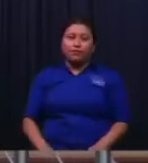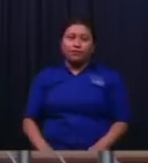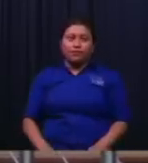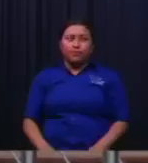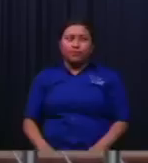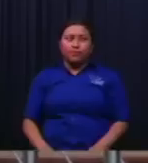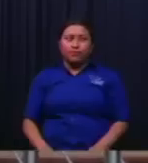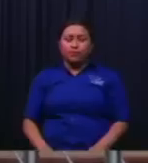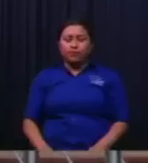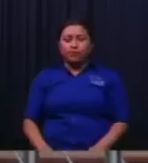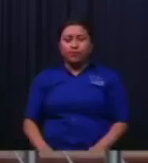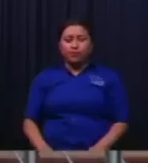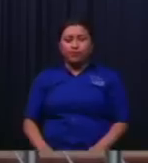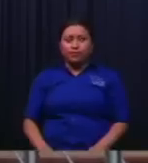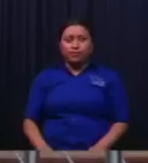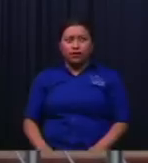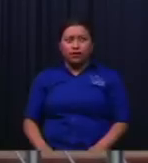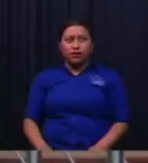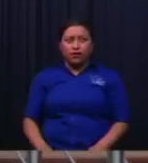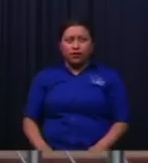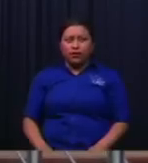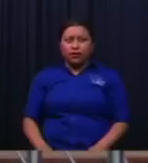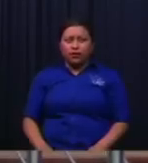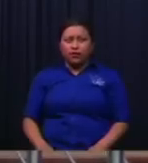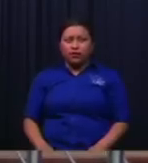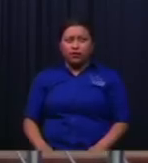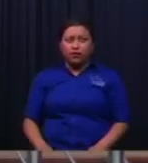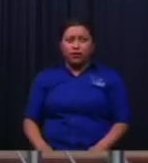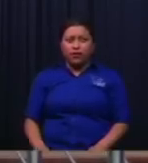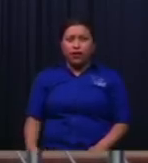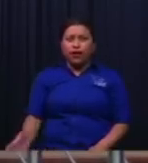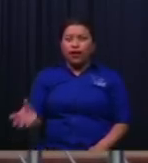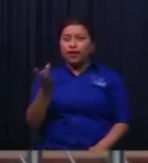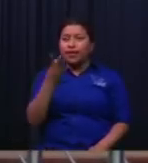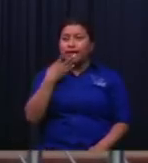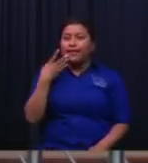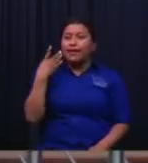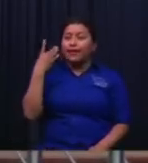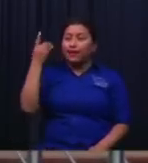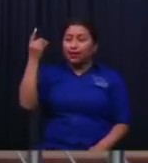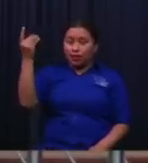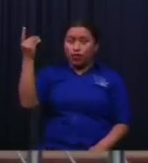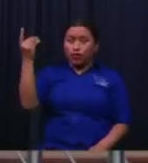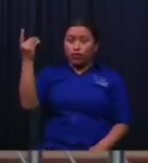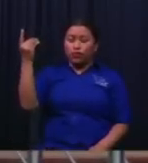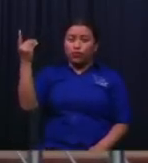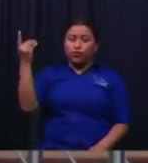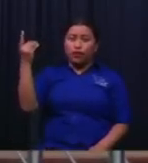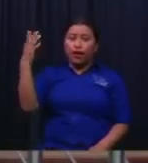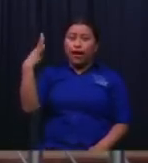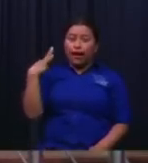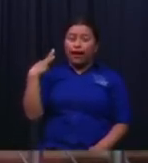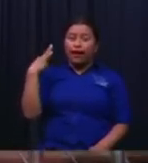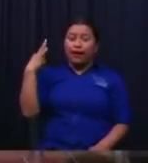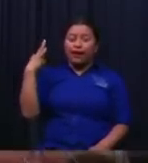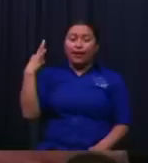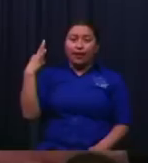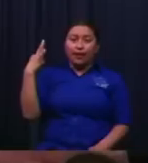es pues ser el que Dios puso ahí para ser ejemplo de niños